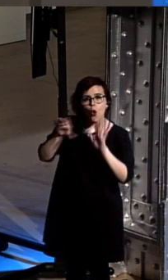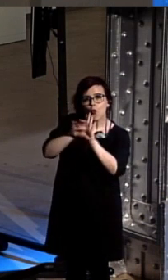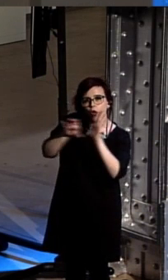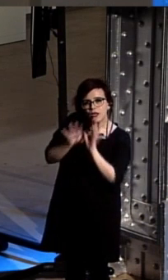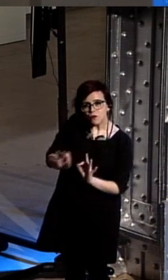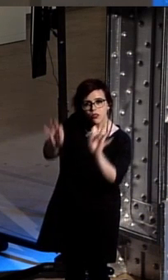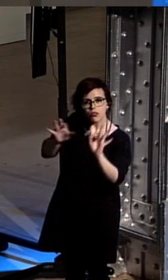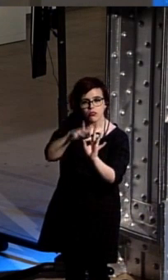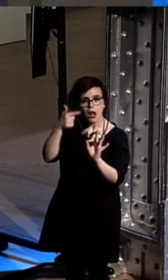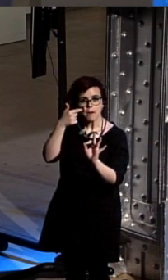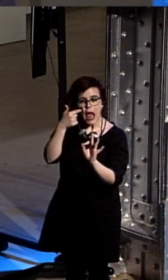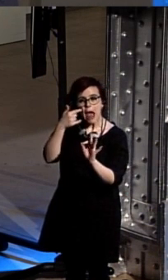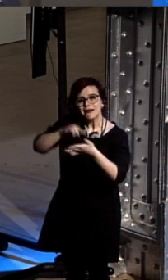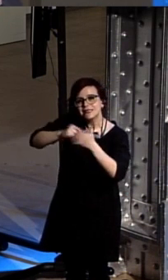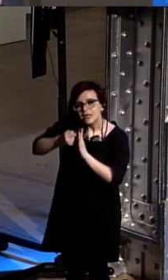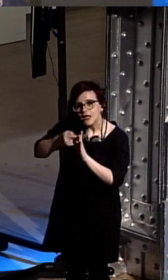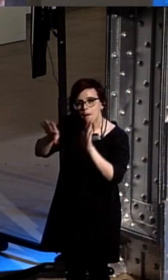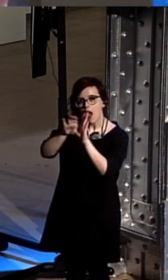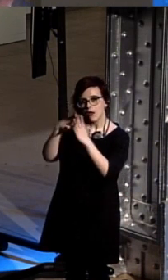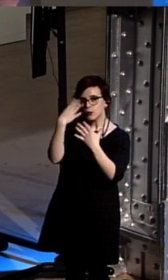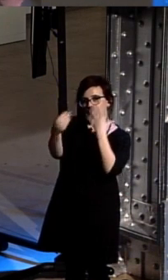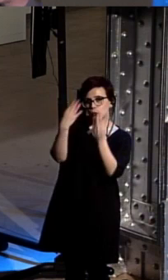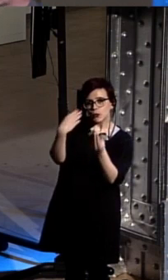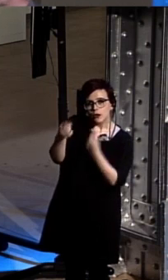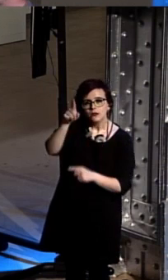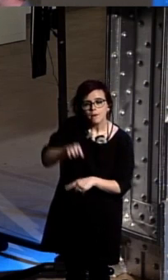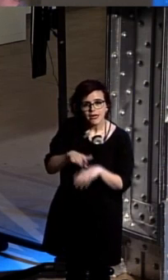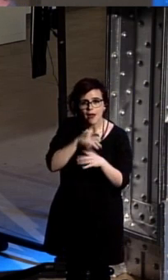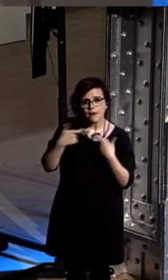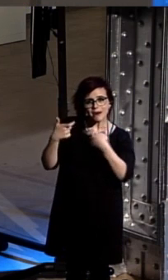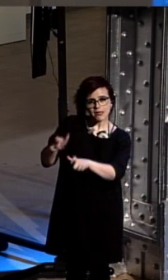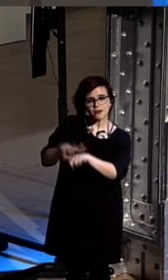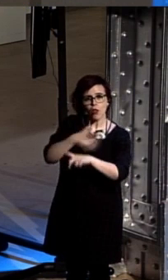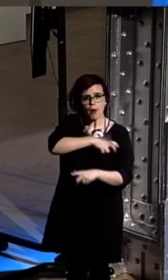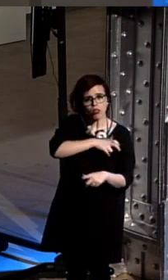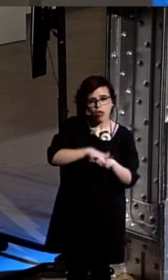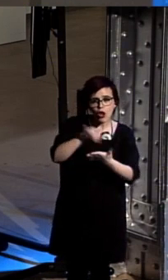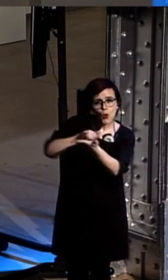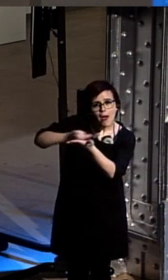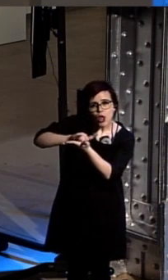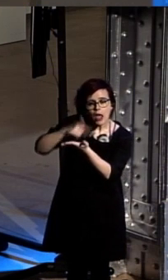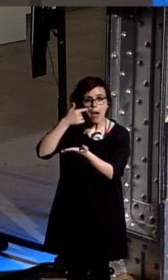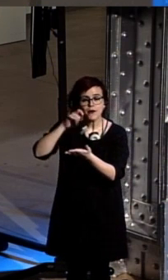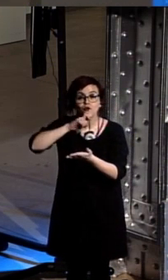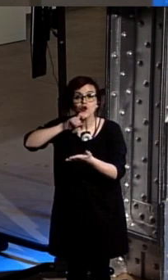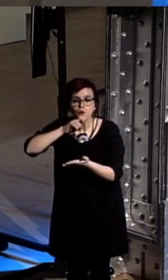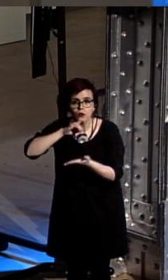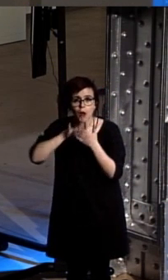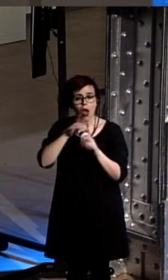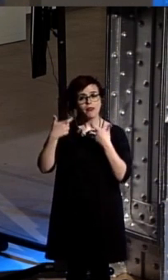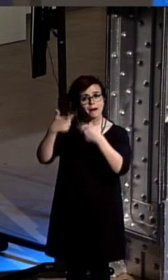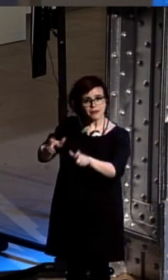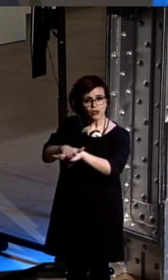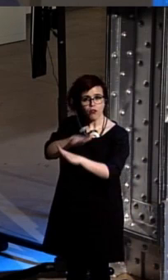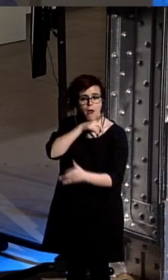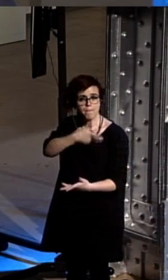Les ha entrenado en cuanto a las técnicas de codificación facial. Ha trabajado también el Departamento de Policía de Nueva York para poder entender cómo el Departamento de Policía de